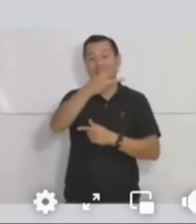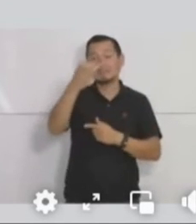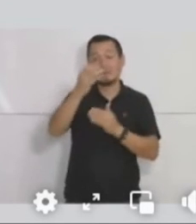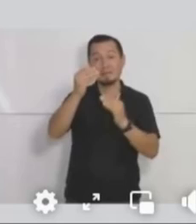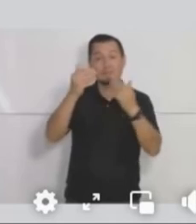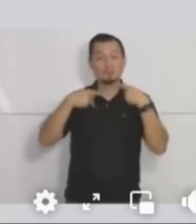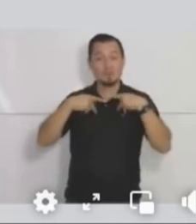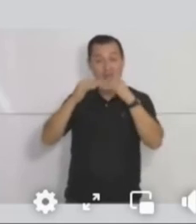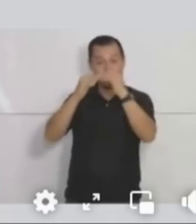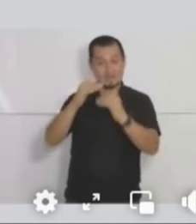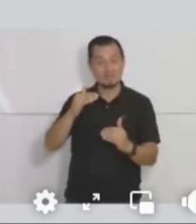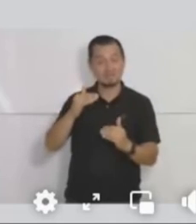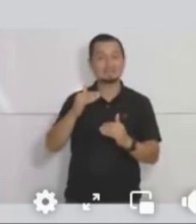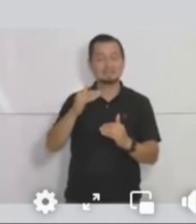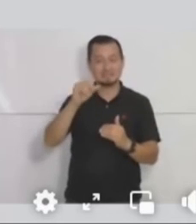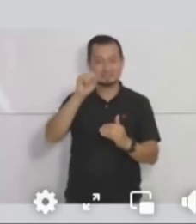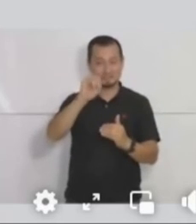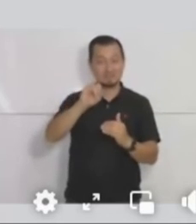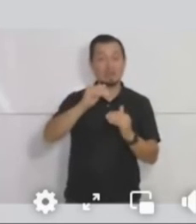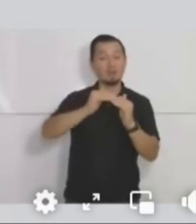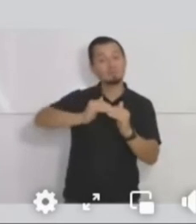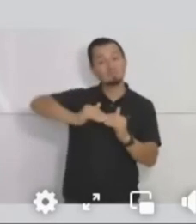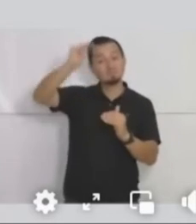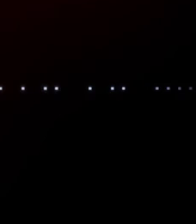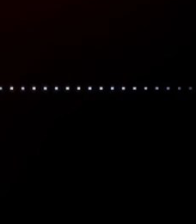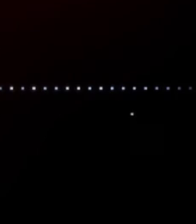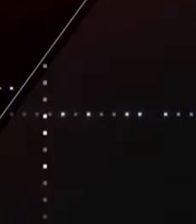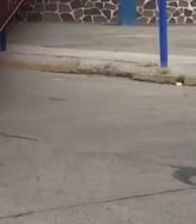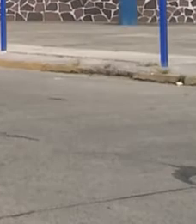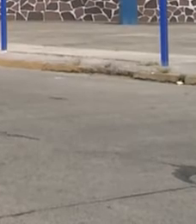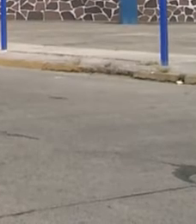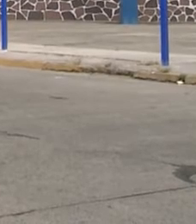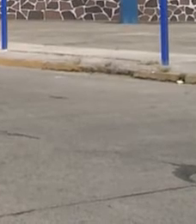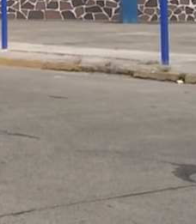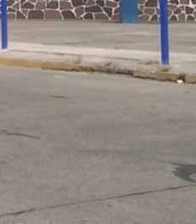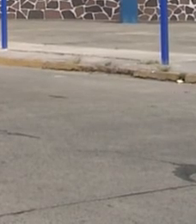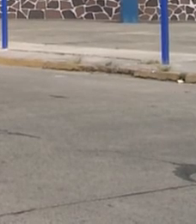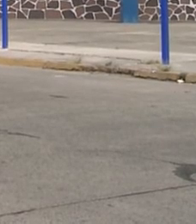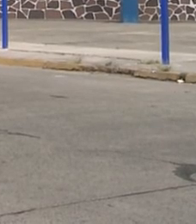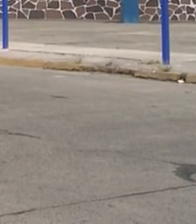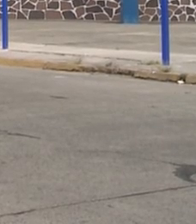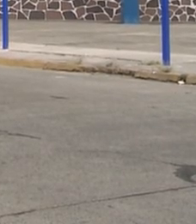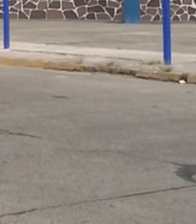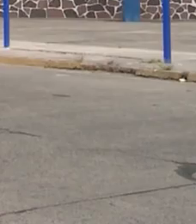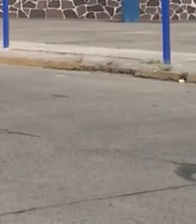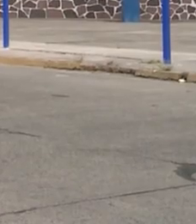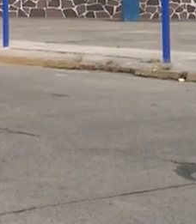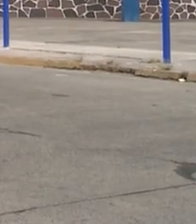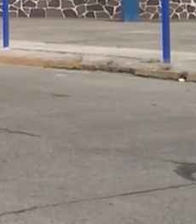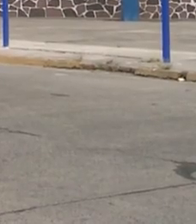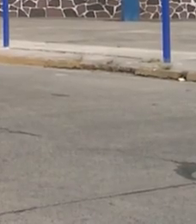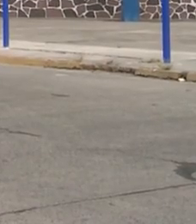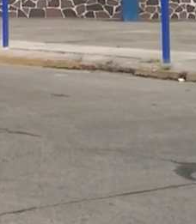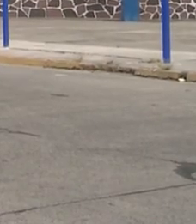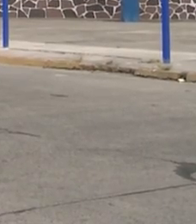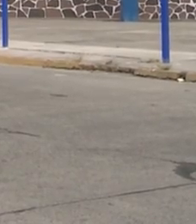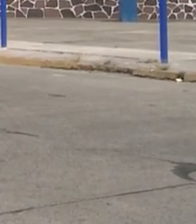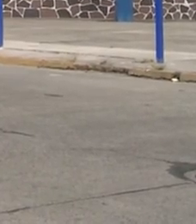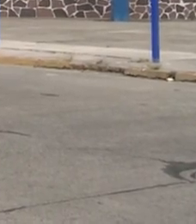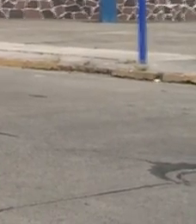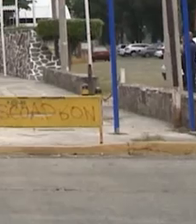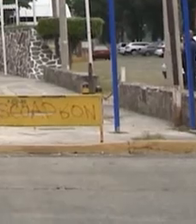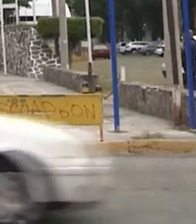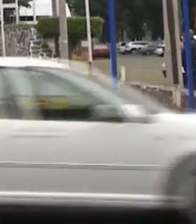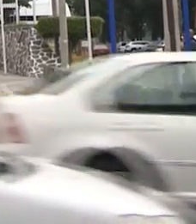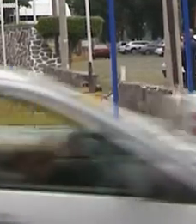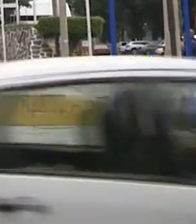allá de 300 personas sin autorización de la Mesa de Salud. En los estadios, dijo la funcionaria, se mantiene el aforo que es de 33